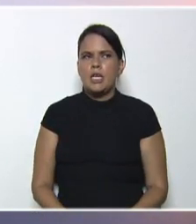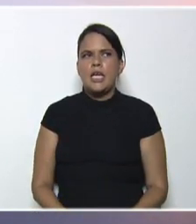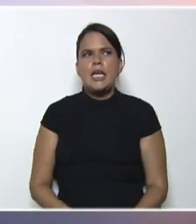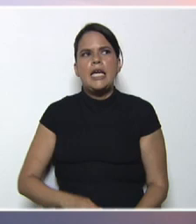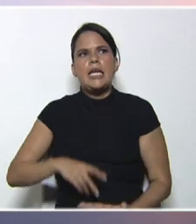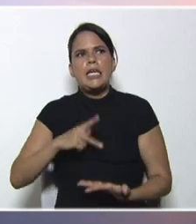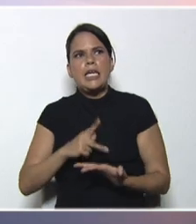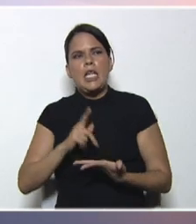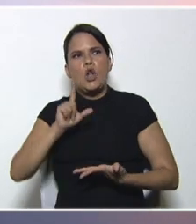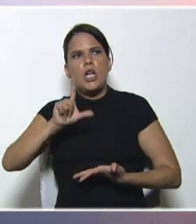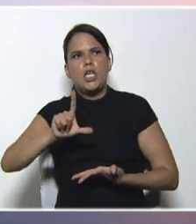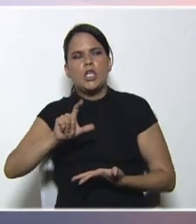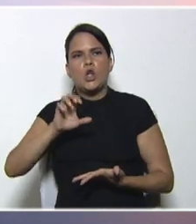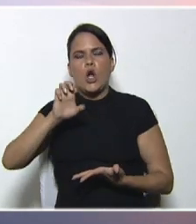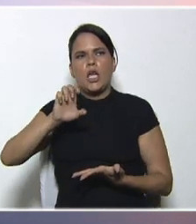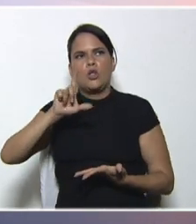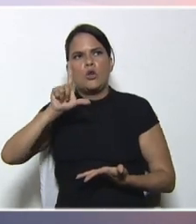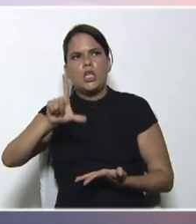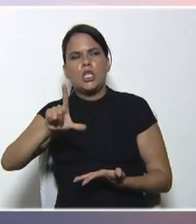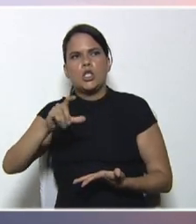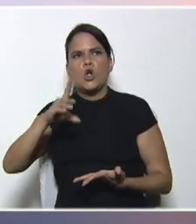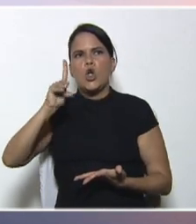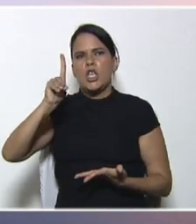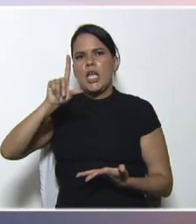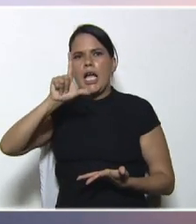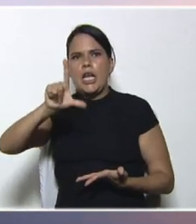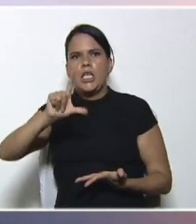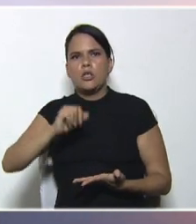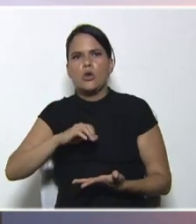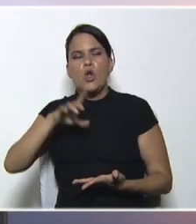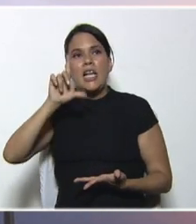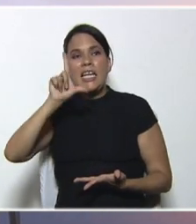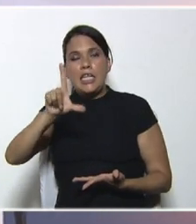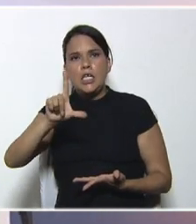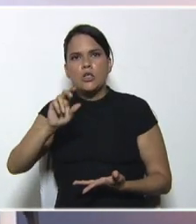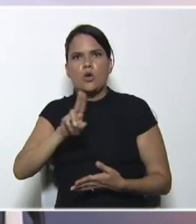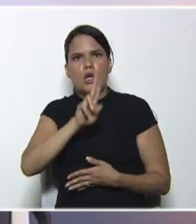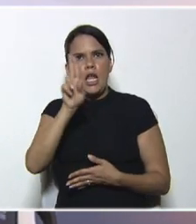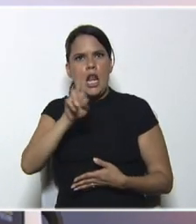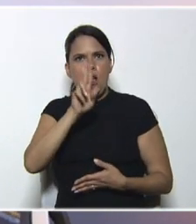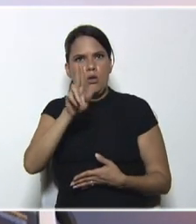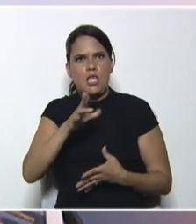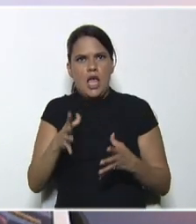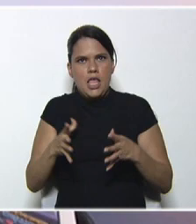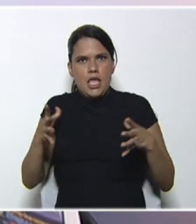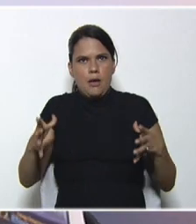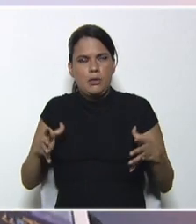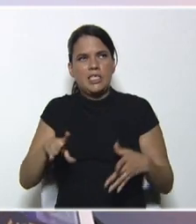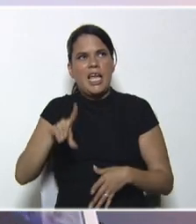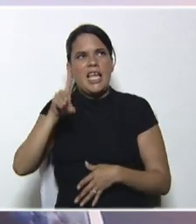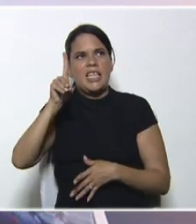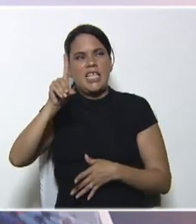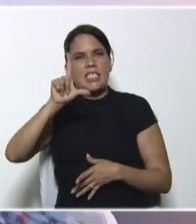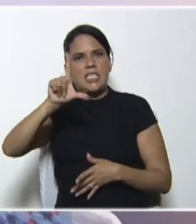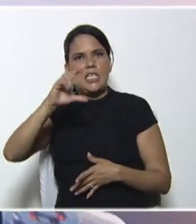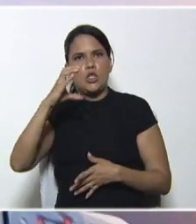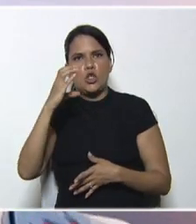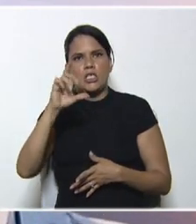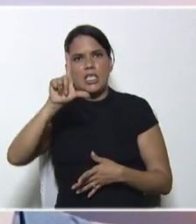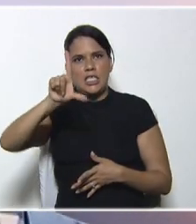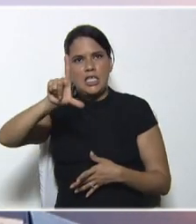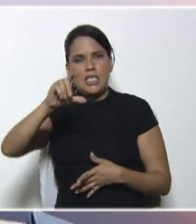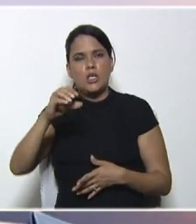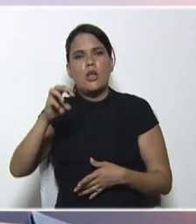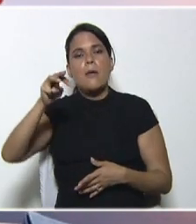kilolitro, hectolitro, decalitro, litro, que es la unidad de capacidad, decilitro, centilitro y